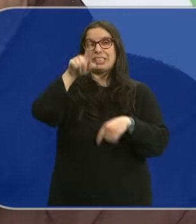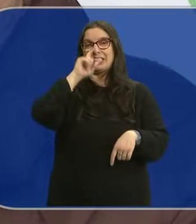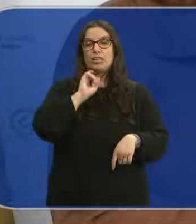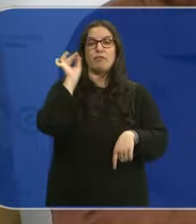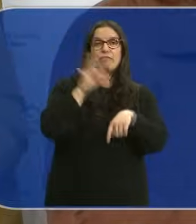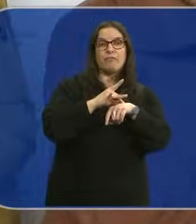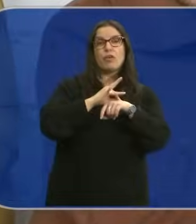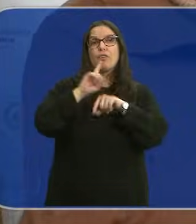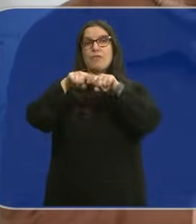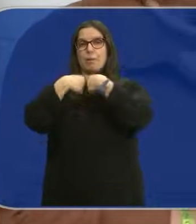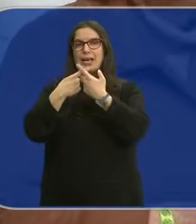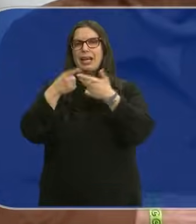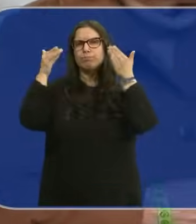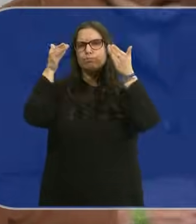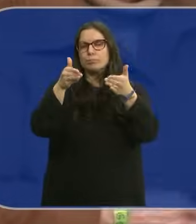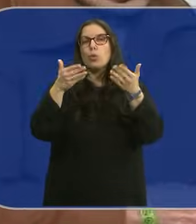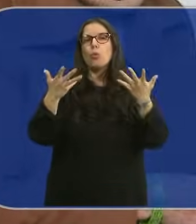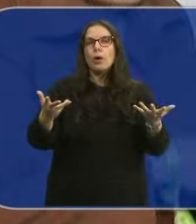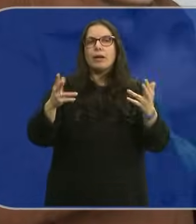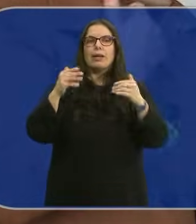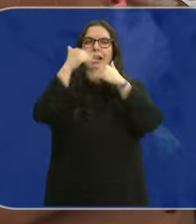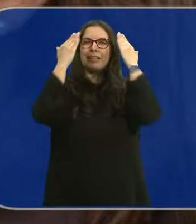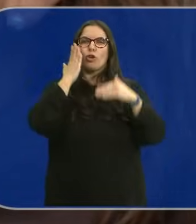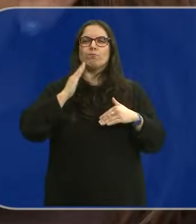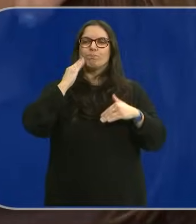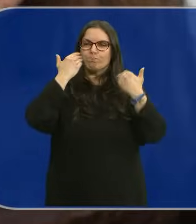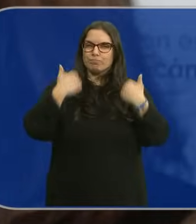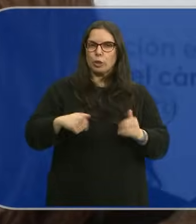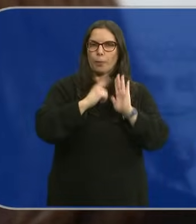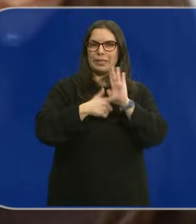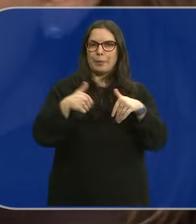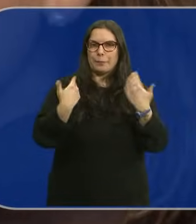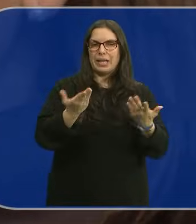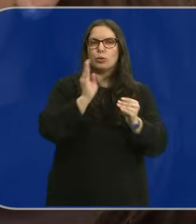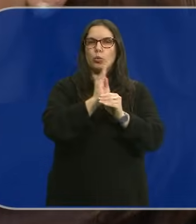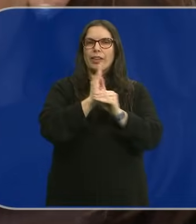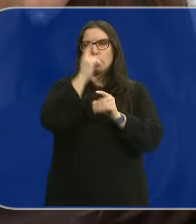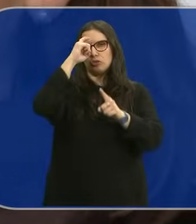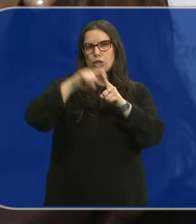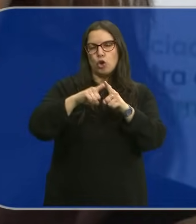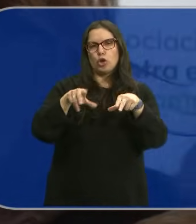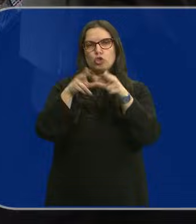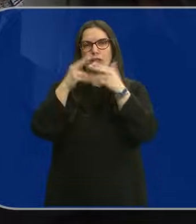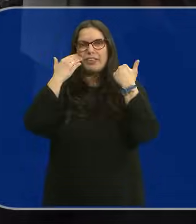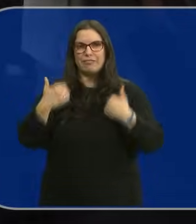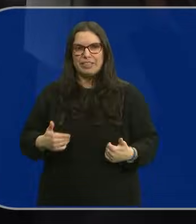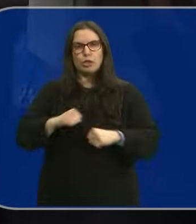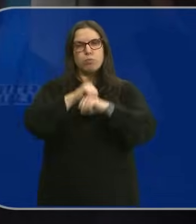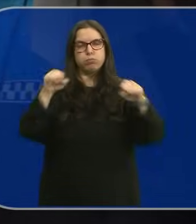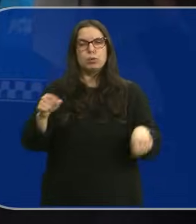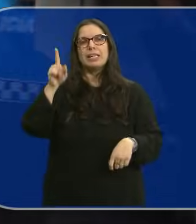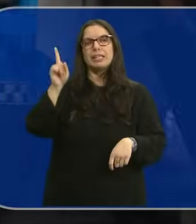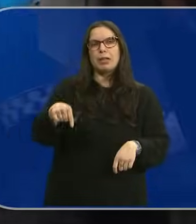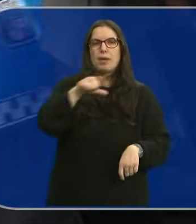y familiares ponen el foco en una atención más humana e integral, reforzando el cuidado psicológico, social y físico y